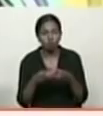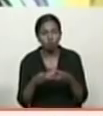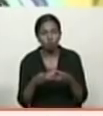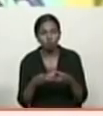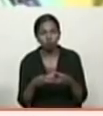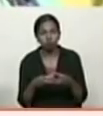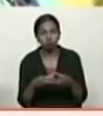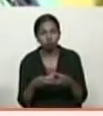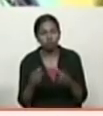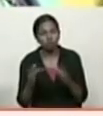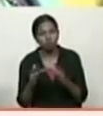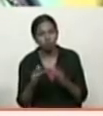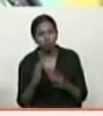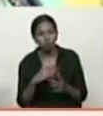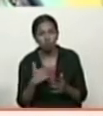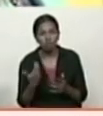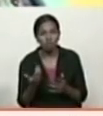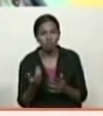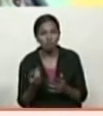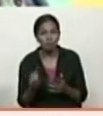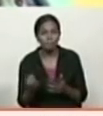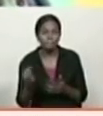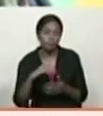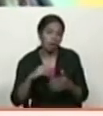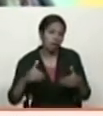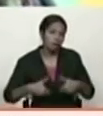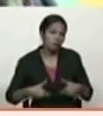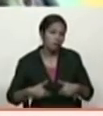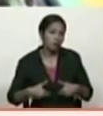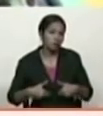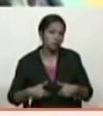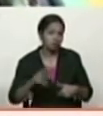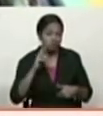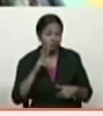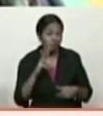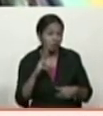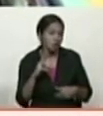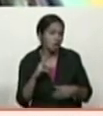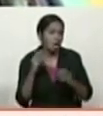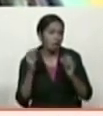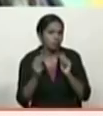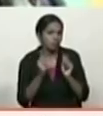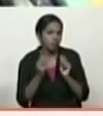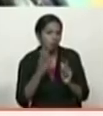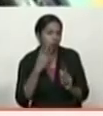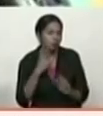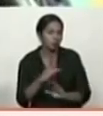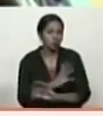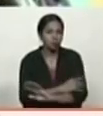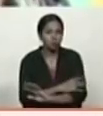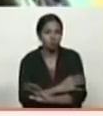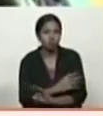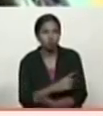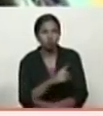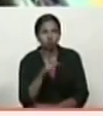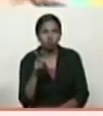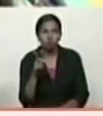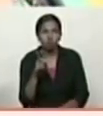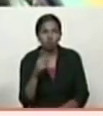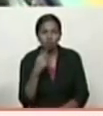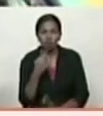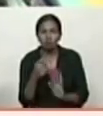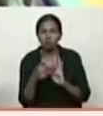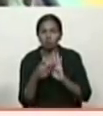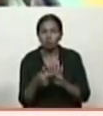hoy anunció que iban a intensificar sus esfuerzos? Y de haber un diálogo con la oposición, ¿qué presupone